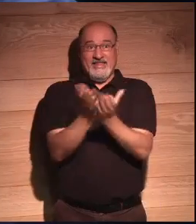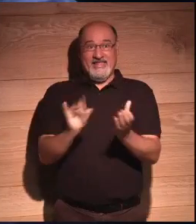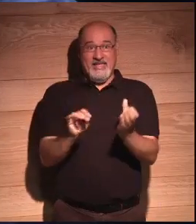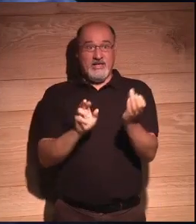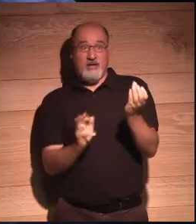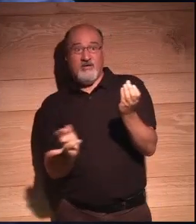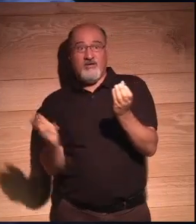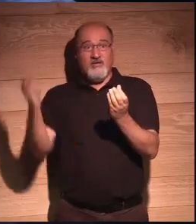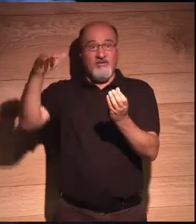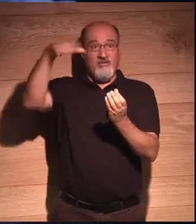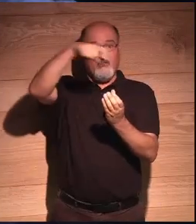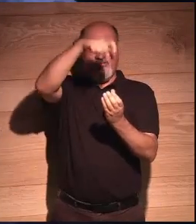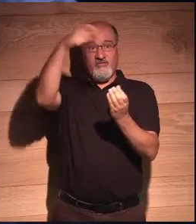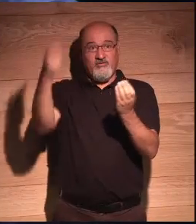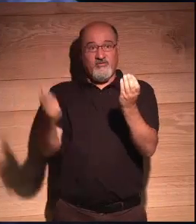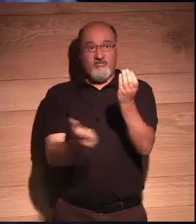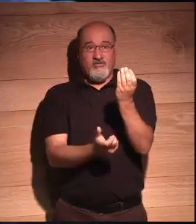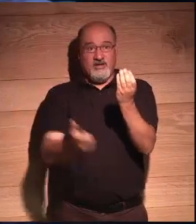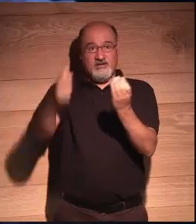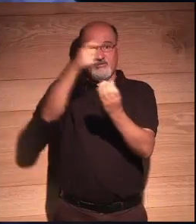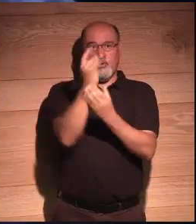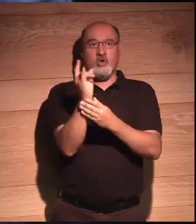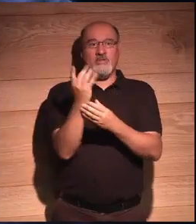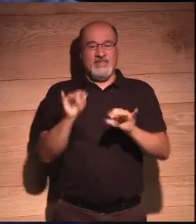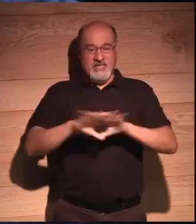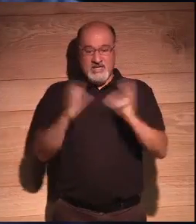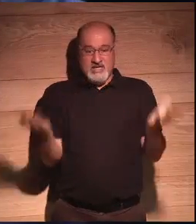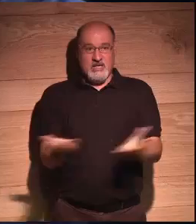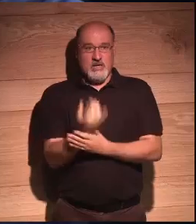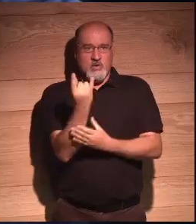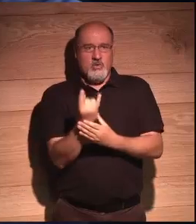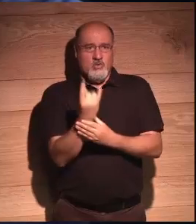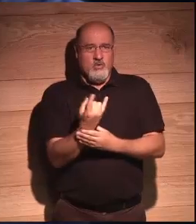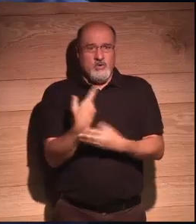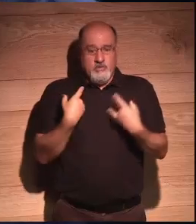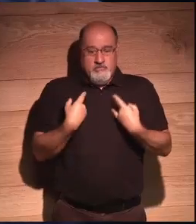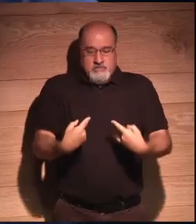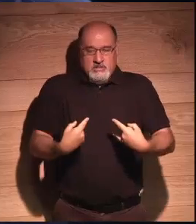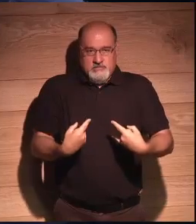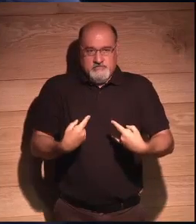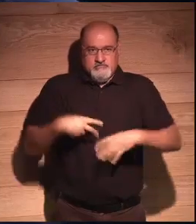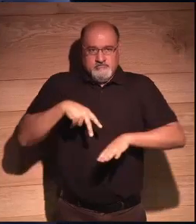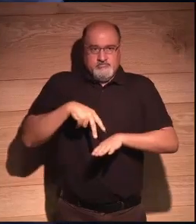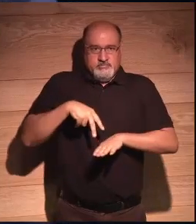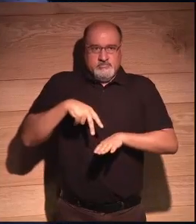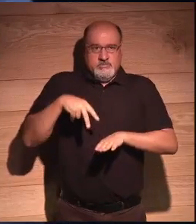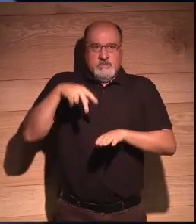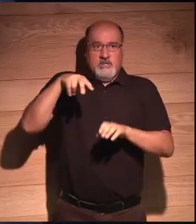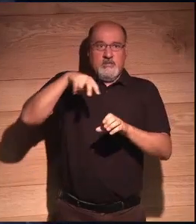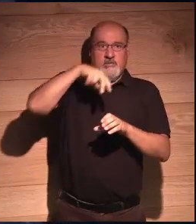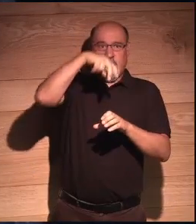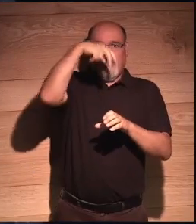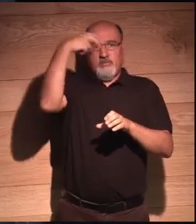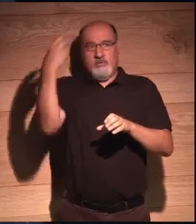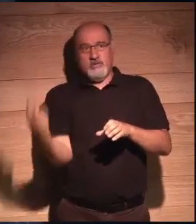es equilibrar tu ritmo de caída, porque la gravedad nos sigue atrayendo, pero mi ritmo de caída me va llevando a caerme